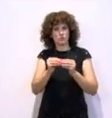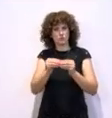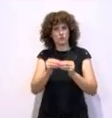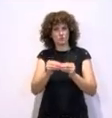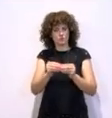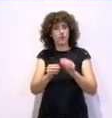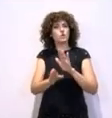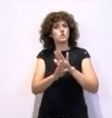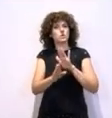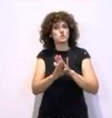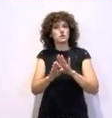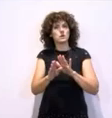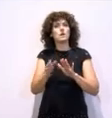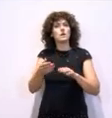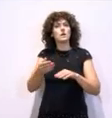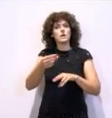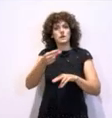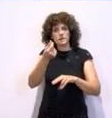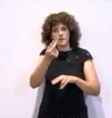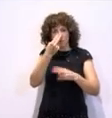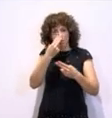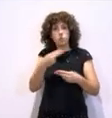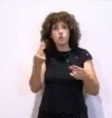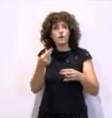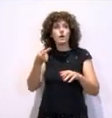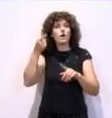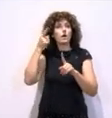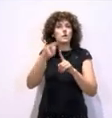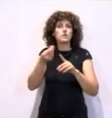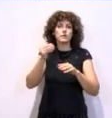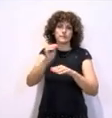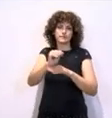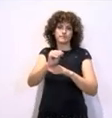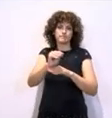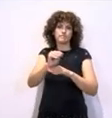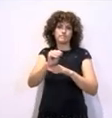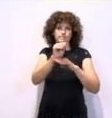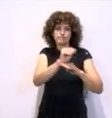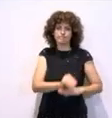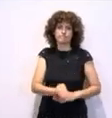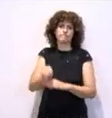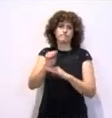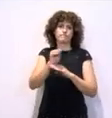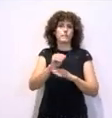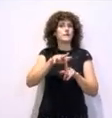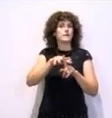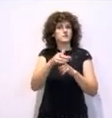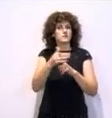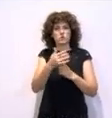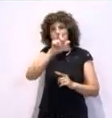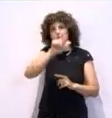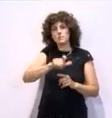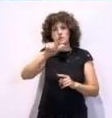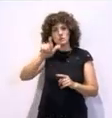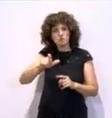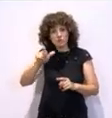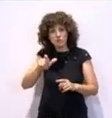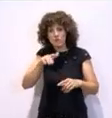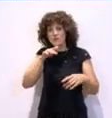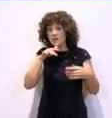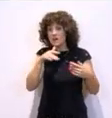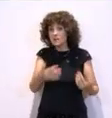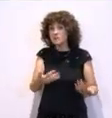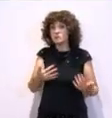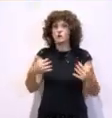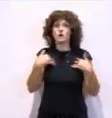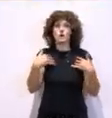que el dinero público se destine a la preservación de la situación de las personas que aún sobreviven en